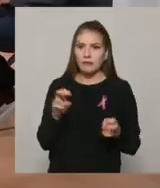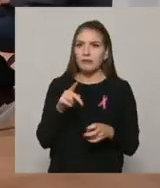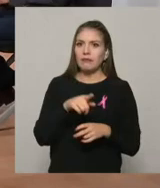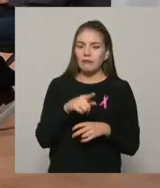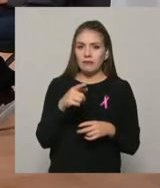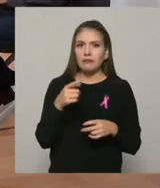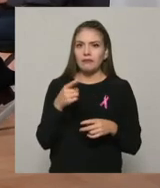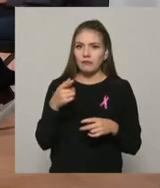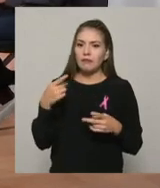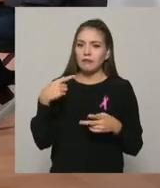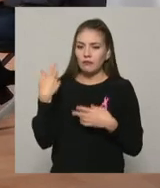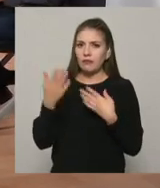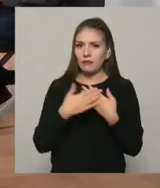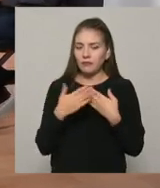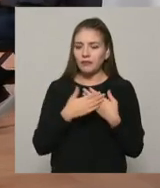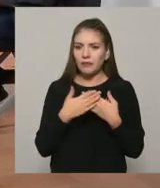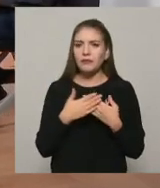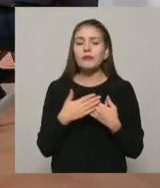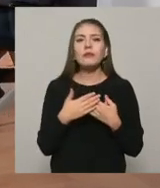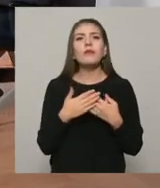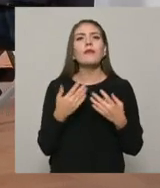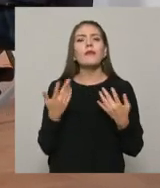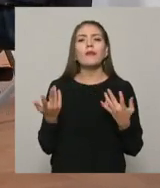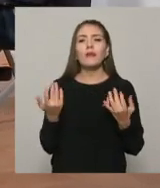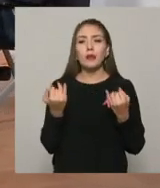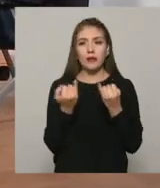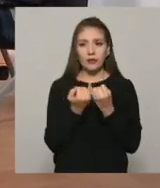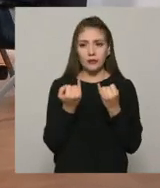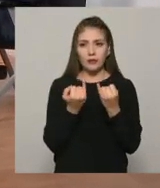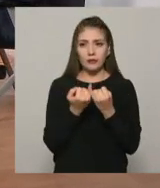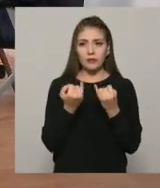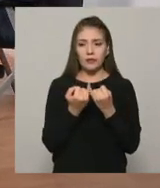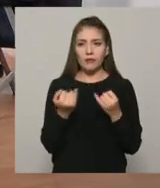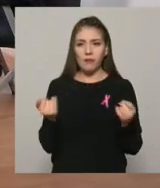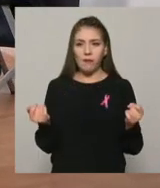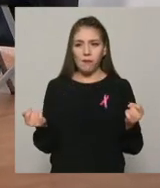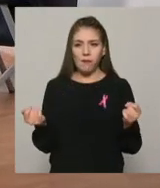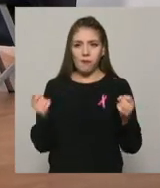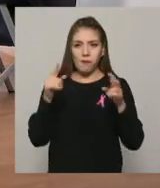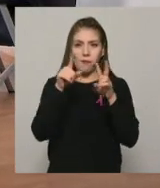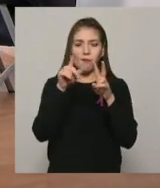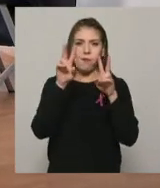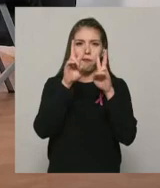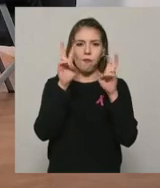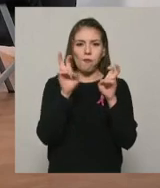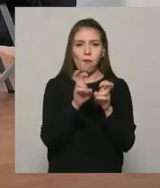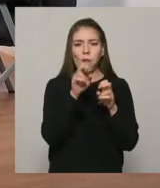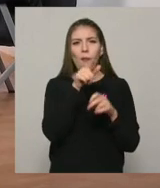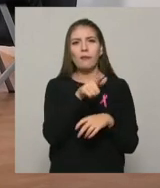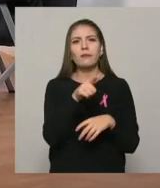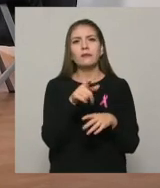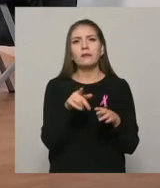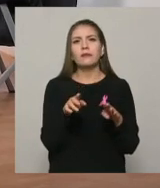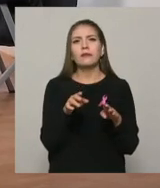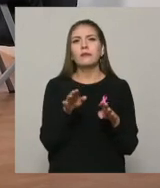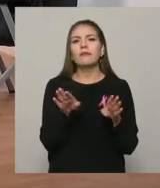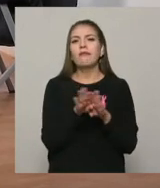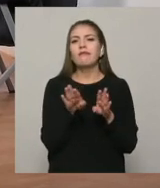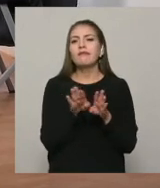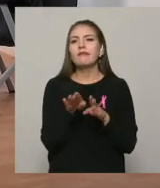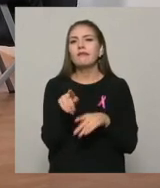que viene. Y los temas de bueno, y además también son temas un poco tabú porque